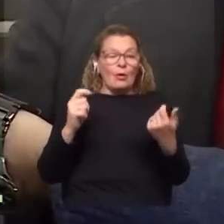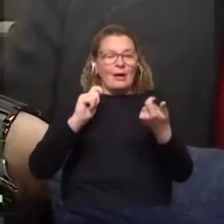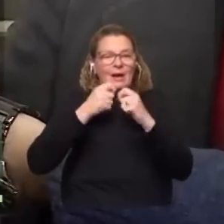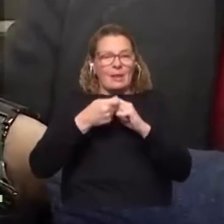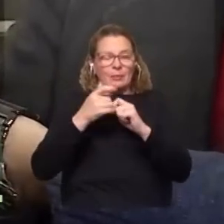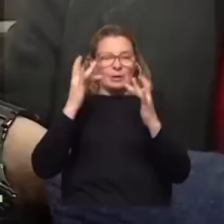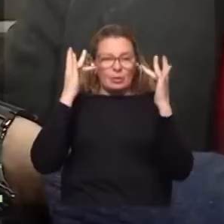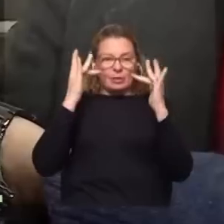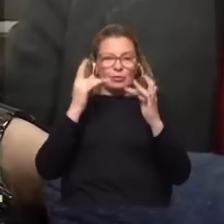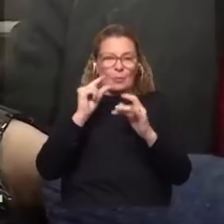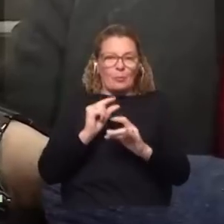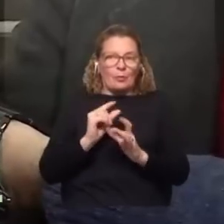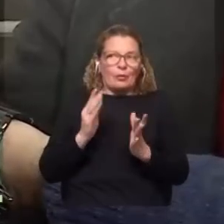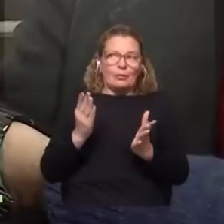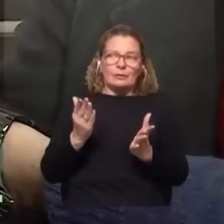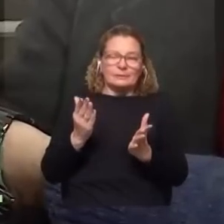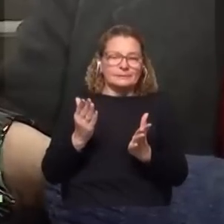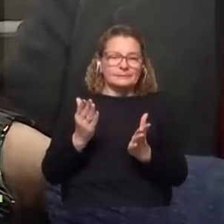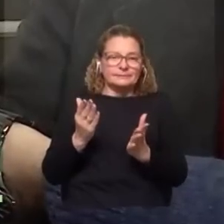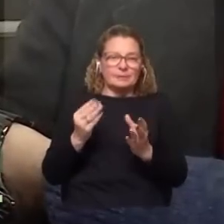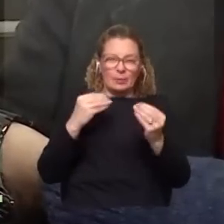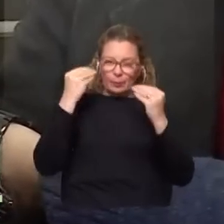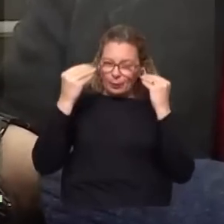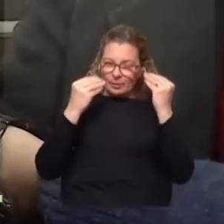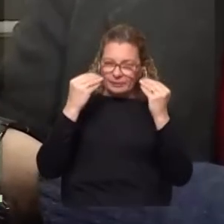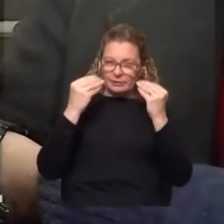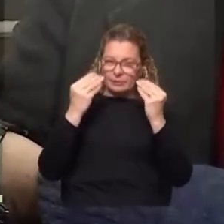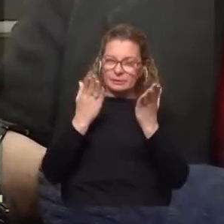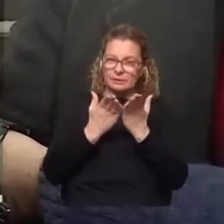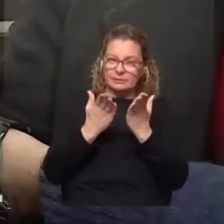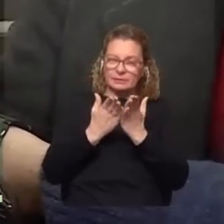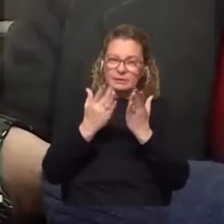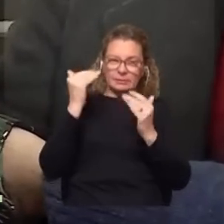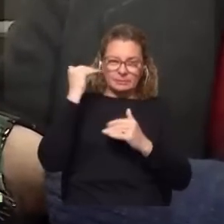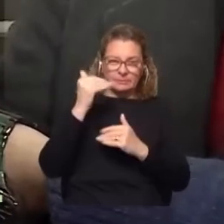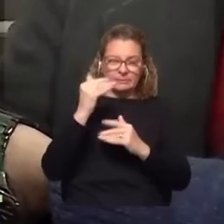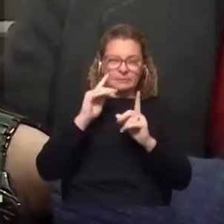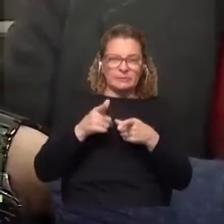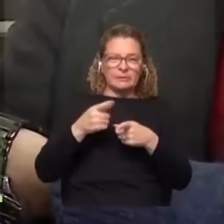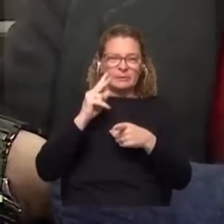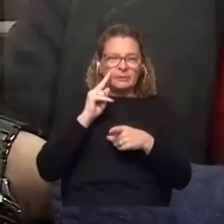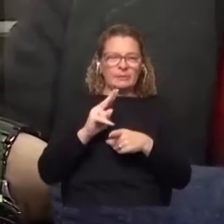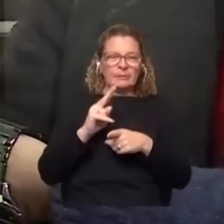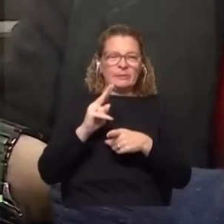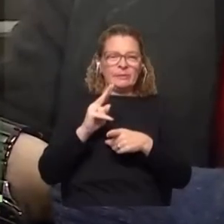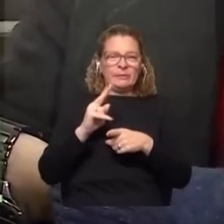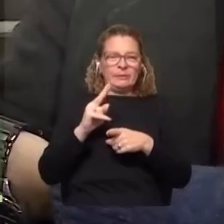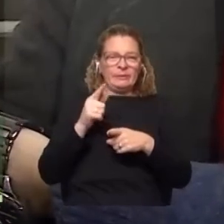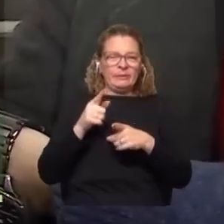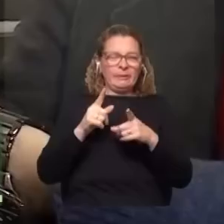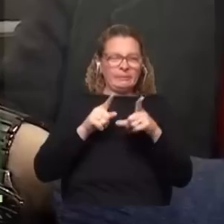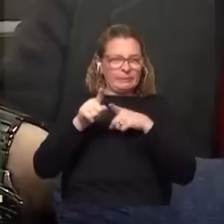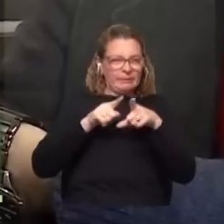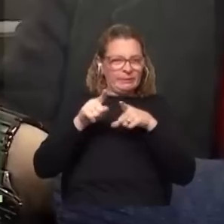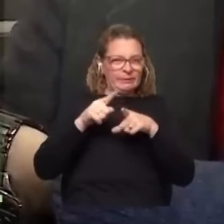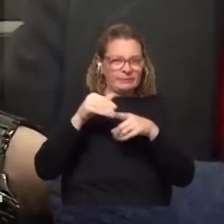educativa que tiene poco de preocupación con los estudiantes y con los docentes y más bien es una carrera de un